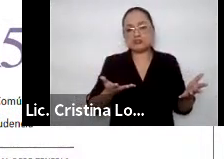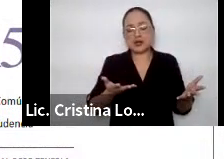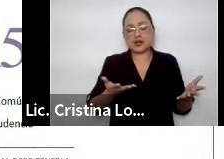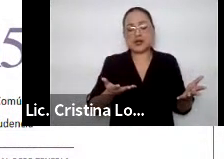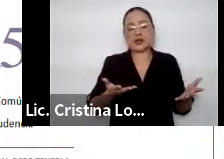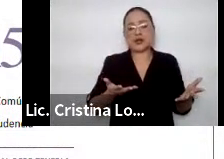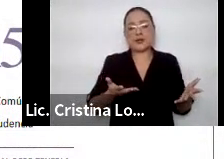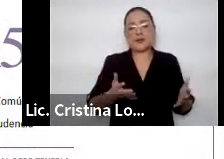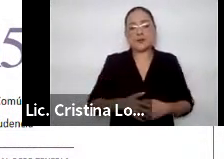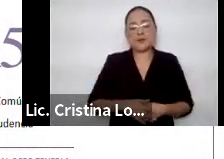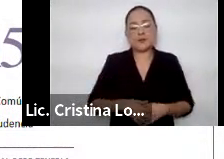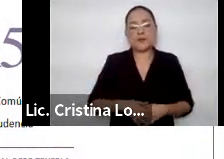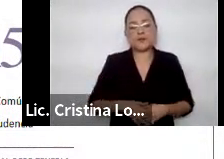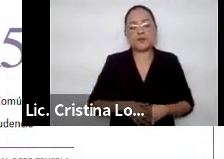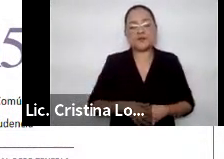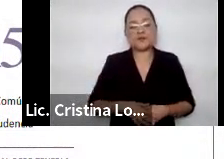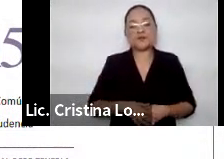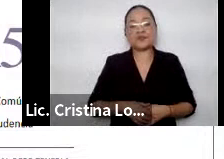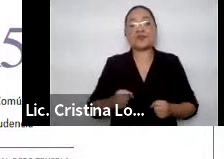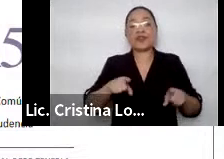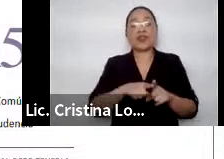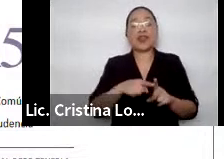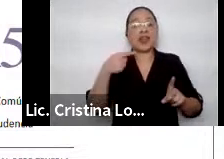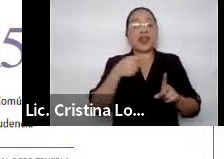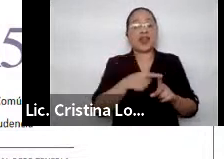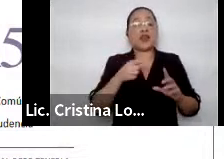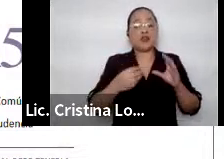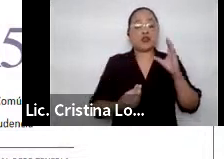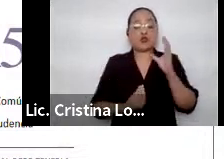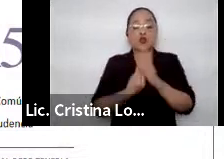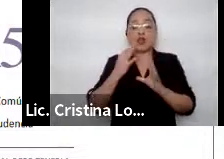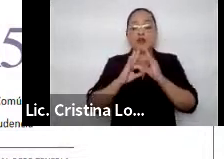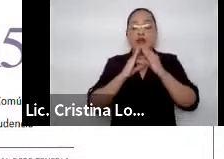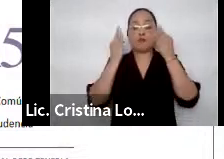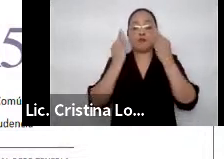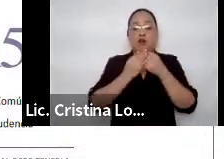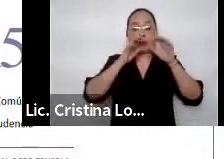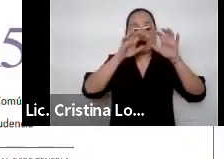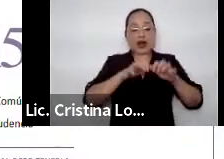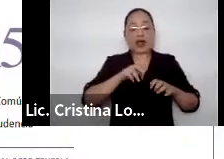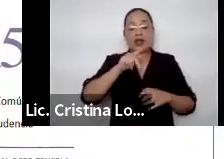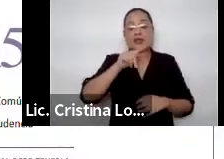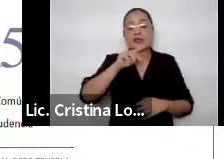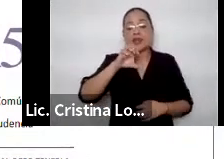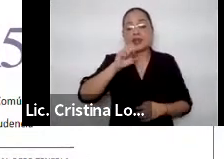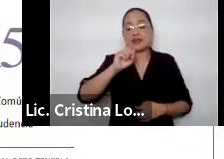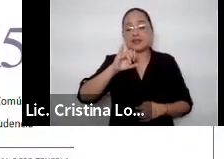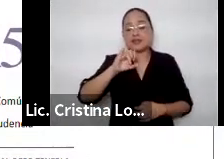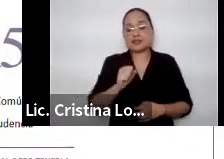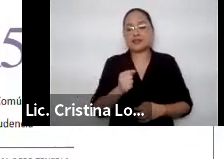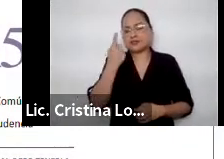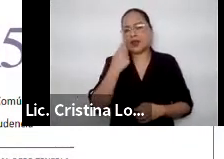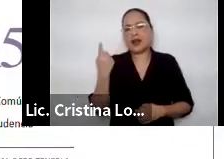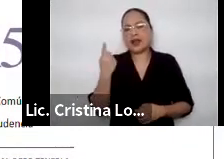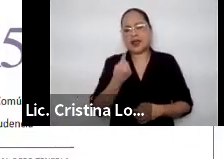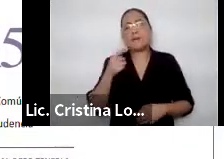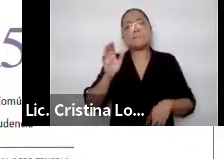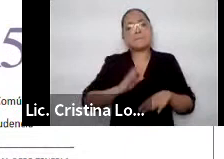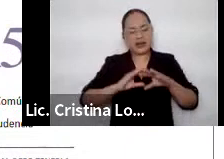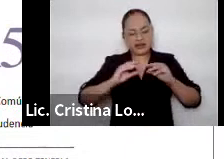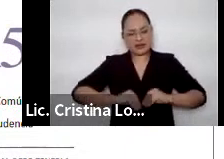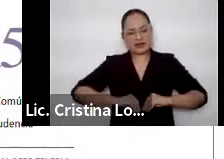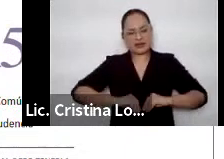tesis, esta es una novedosa forma de redactar el texto de una tesis, precisamente para hacerla más clara,